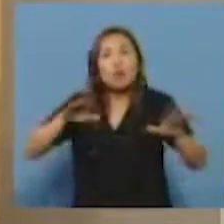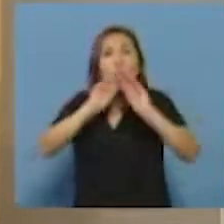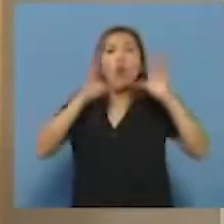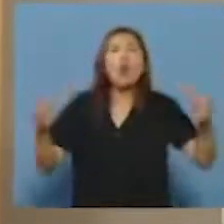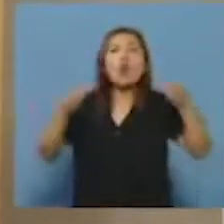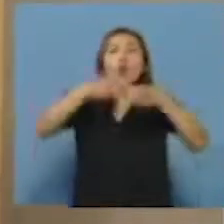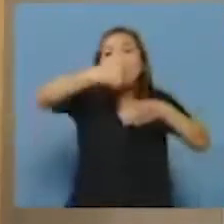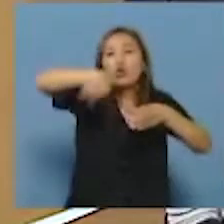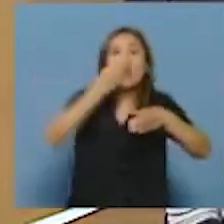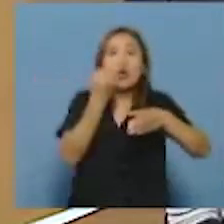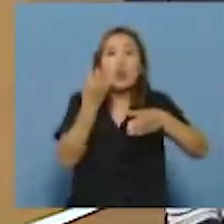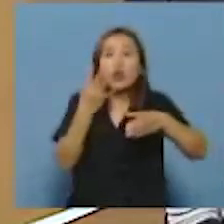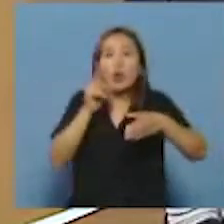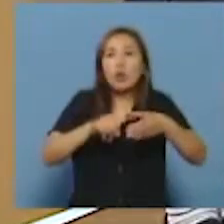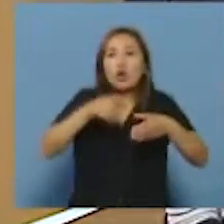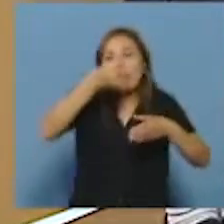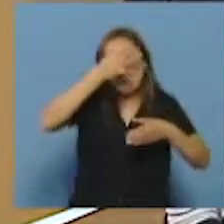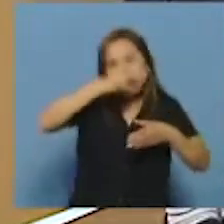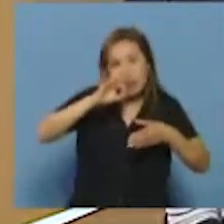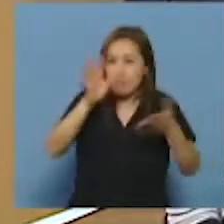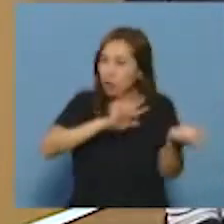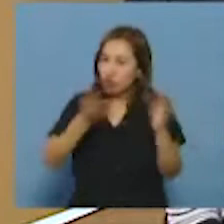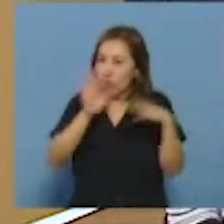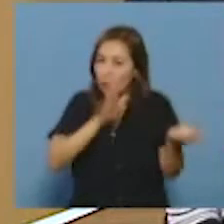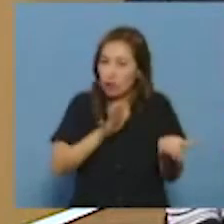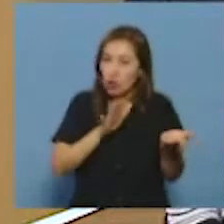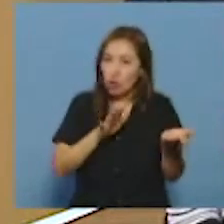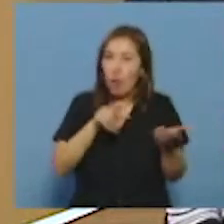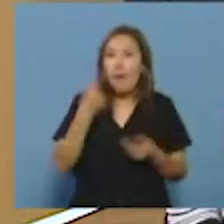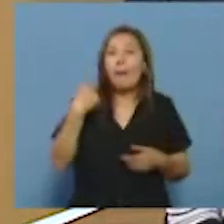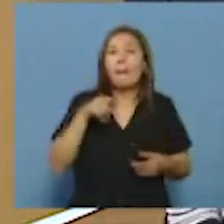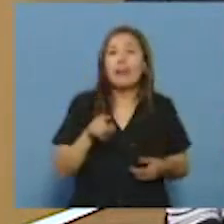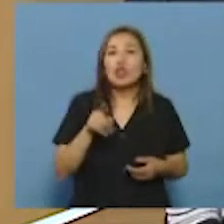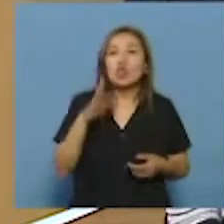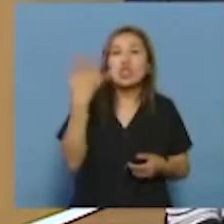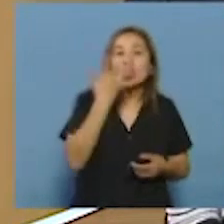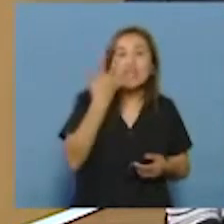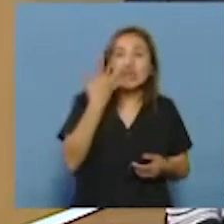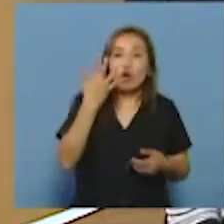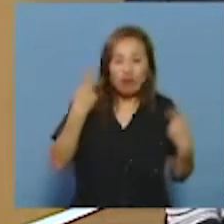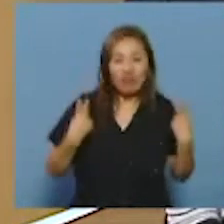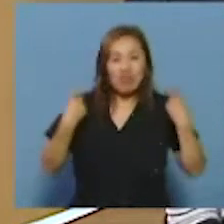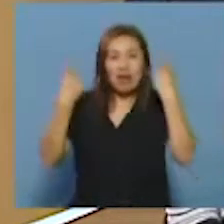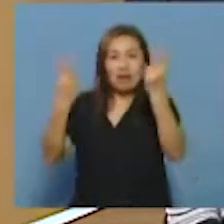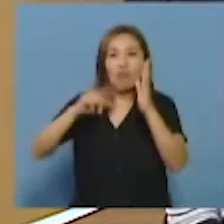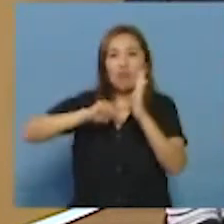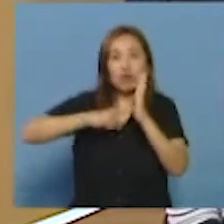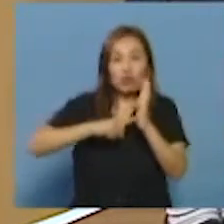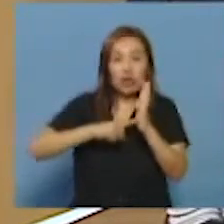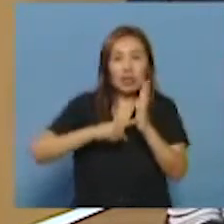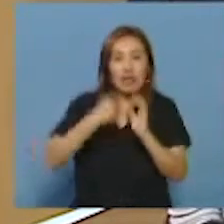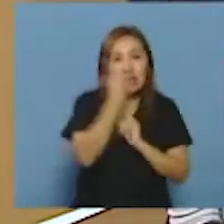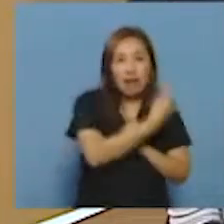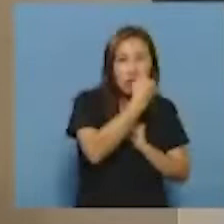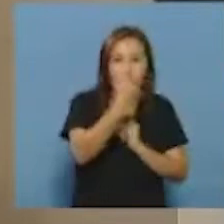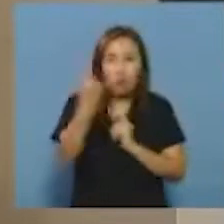total los que han participado? Alrededor de 20, más o menos, pero 5 somos los que viajamos. Y cada uno